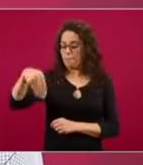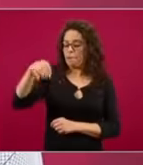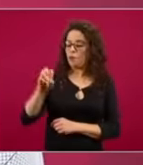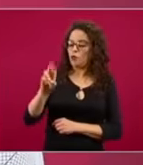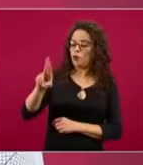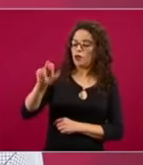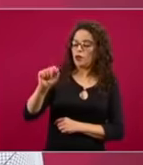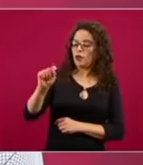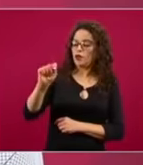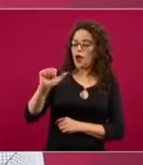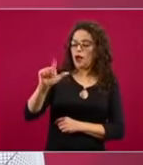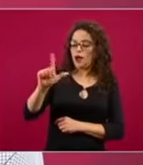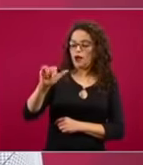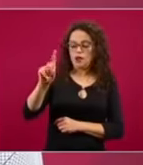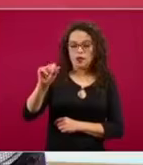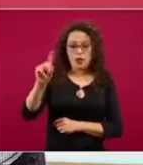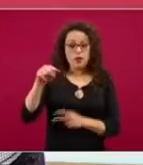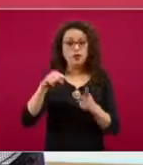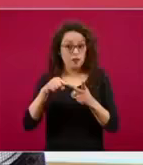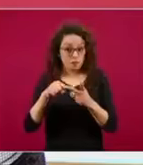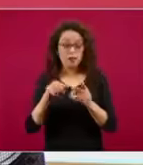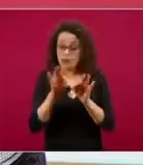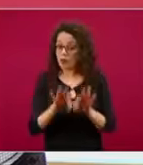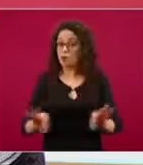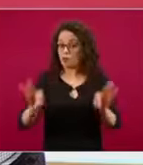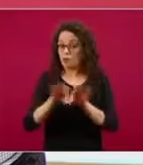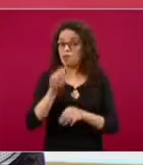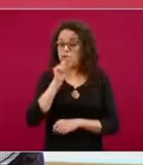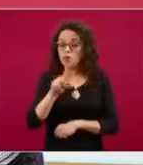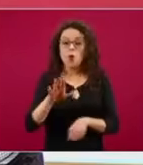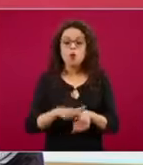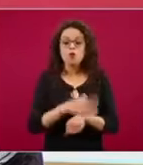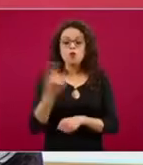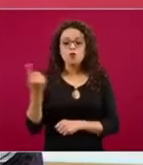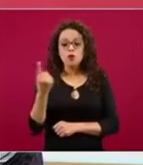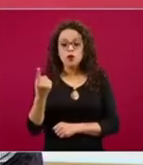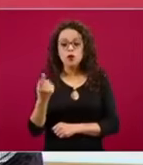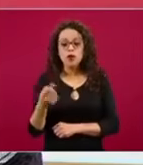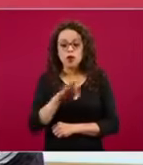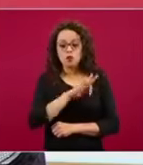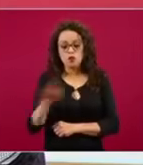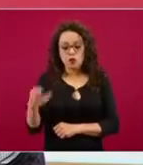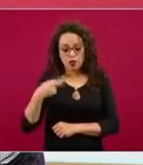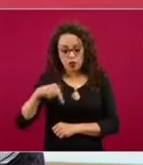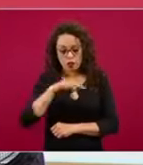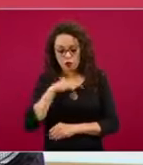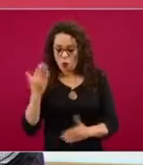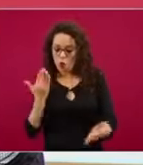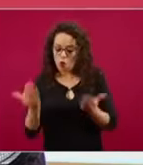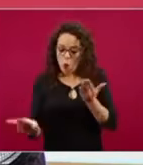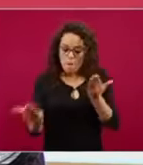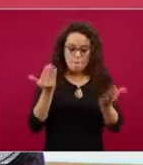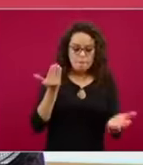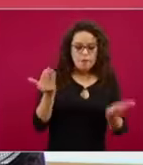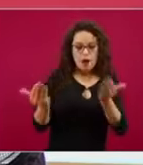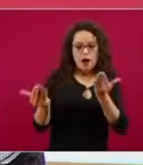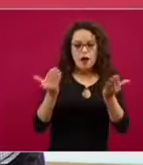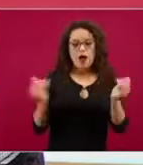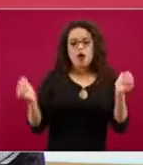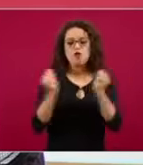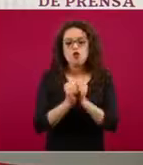también es un indicador muy importante, porque además es el que nos permite en un momento hacer comparaciones, inclusive entre